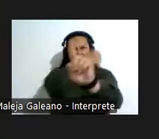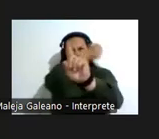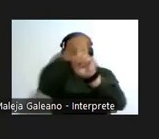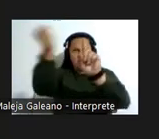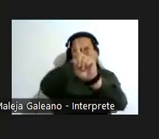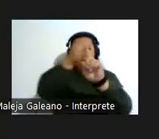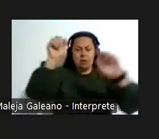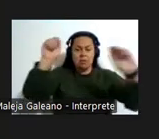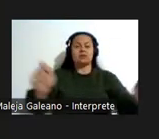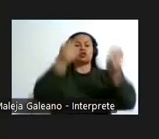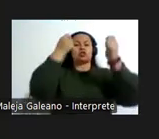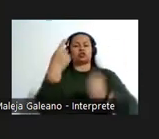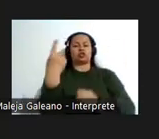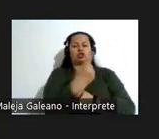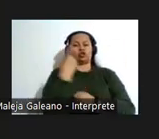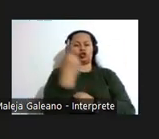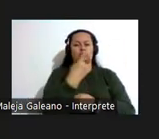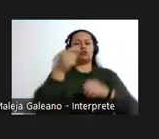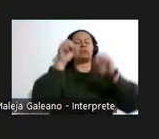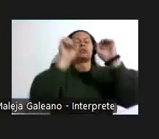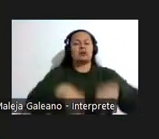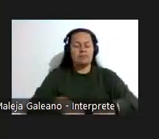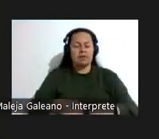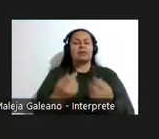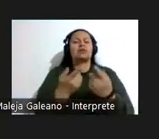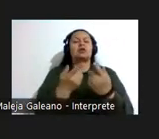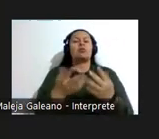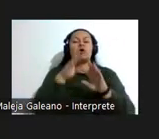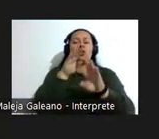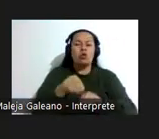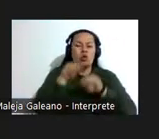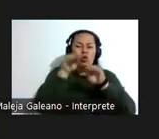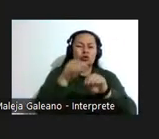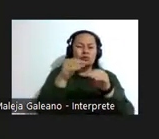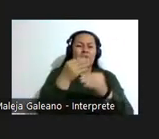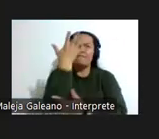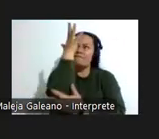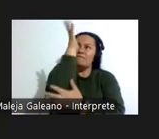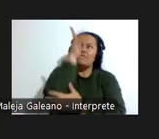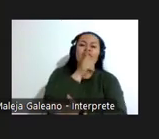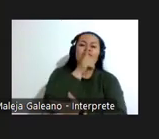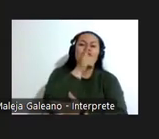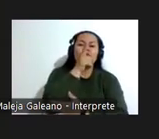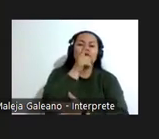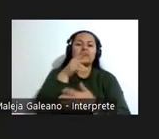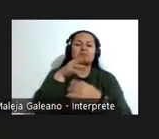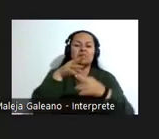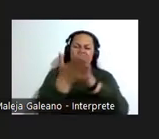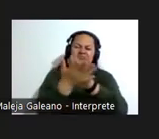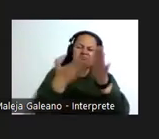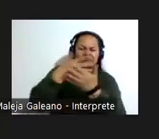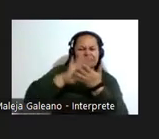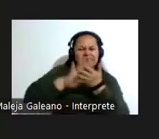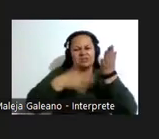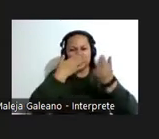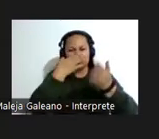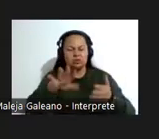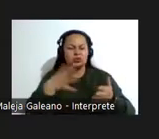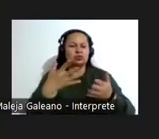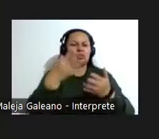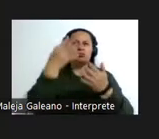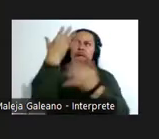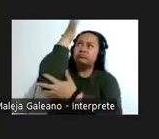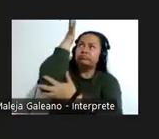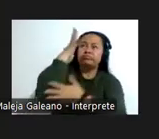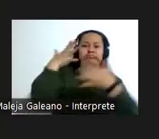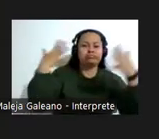solo. Sirve para cultivar frutas, mancharse los dedos de barro y saborear el viento. Mi cuerpo sirve para como